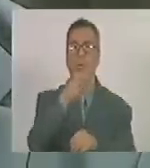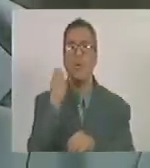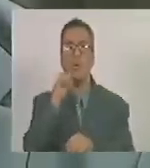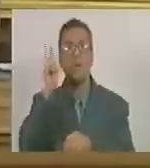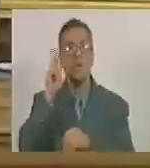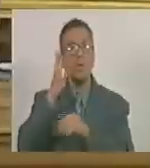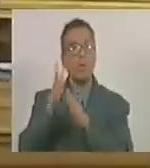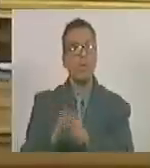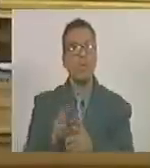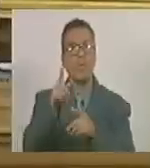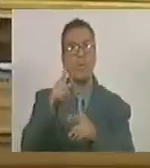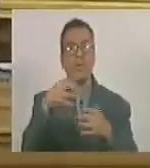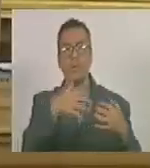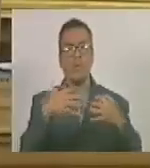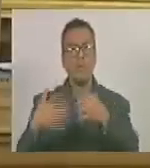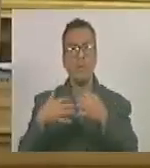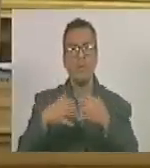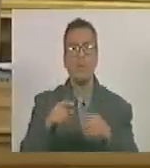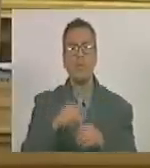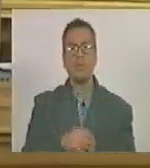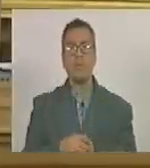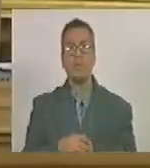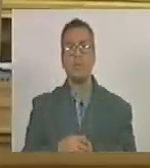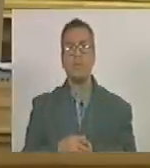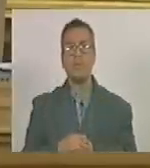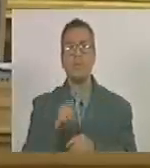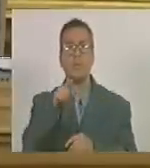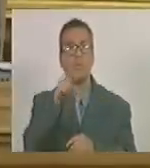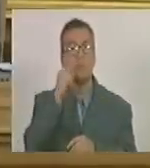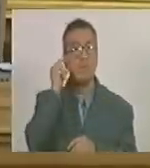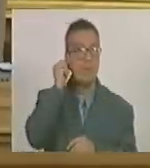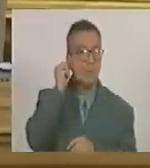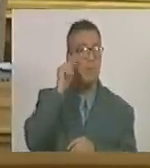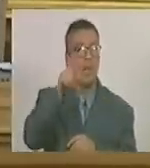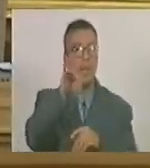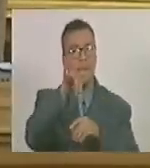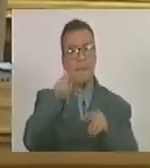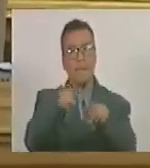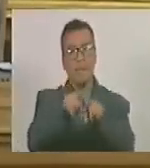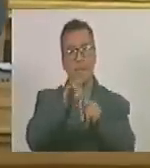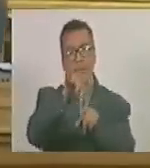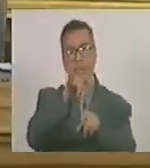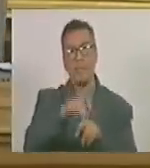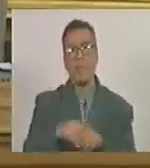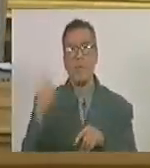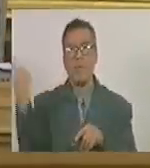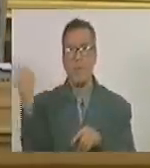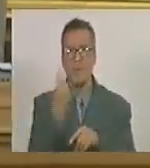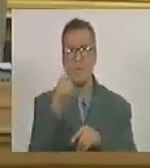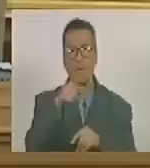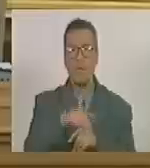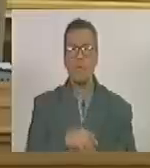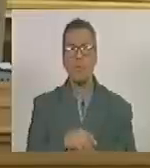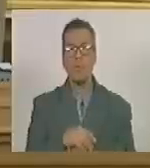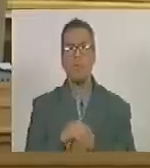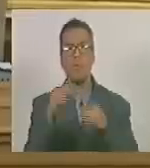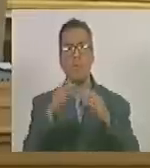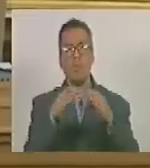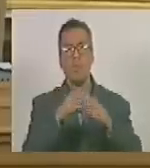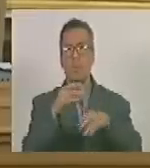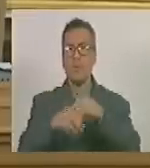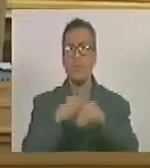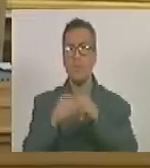venezolanos a través de una guerra fratricida. Es ella, es el mismo expediente que viene desde la confesión que